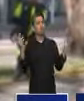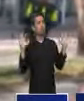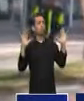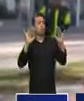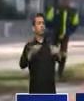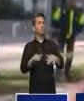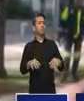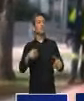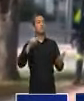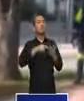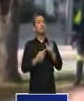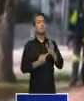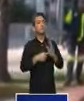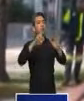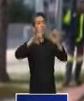reaccionando a la credibilidad que tiene el